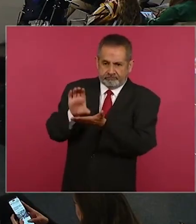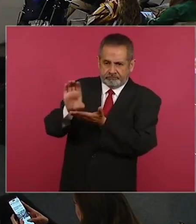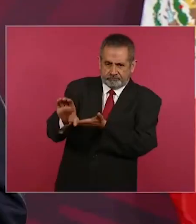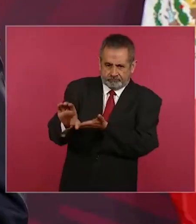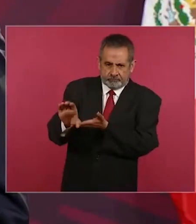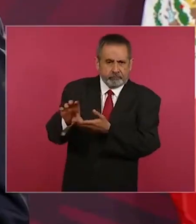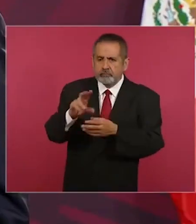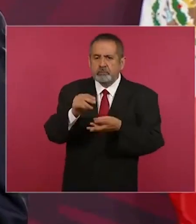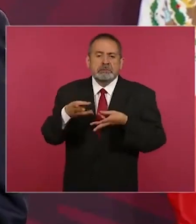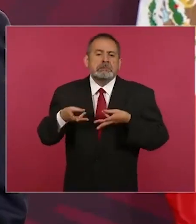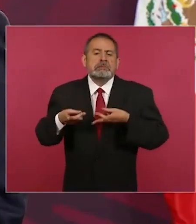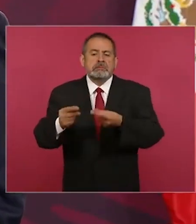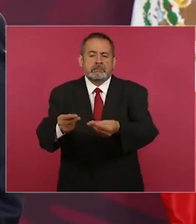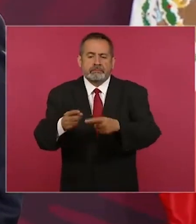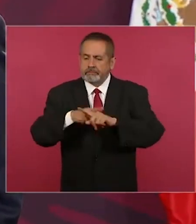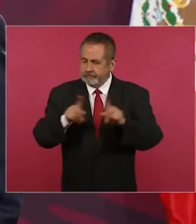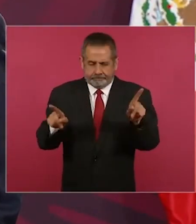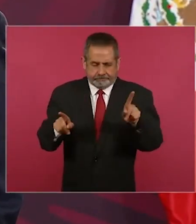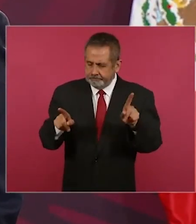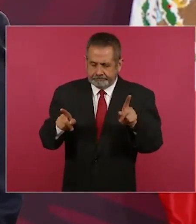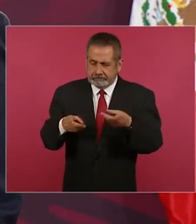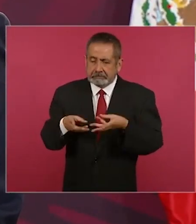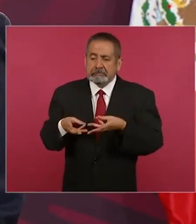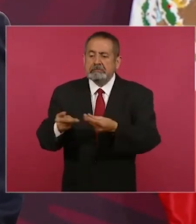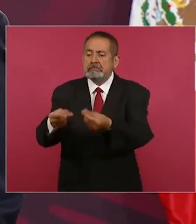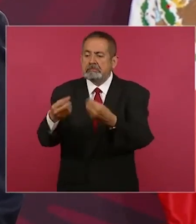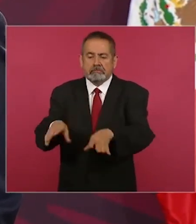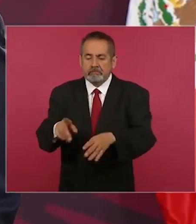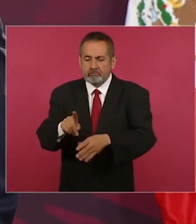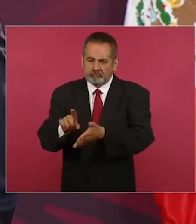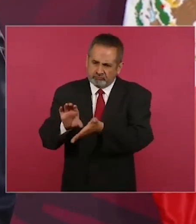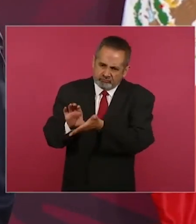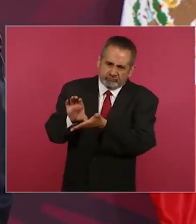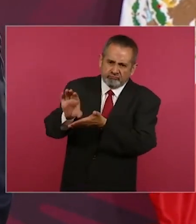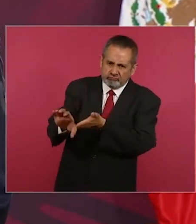gasto, que es distinto, es una inversión, no gasto,